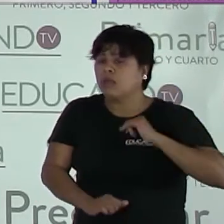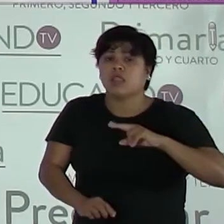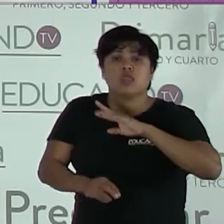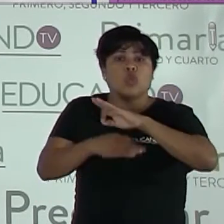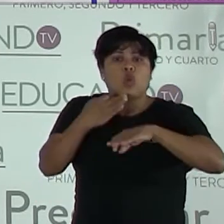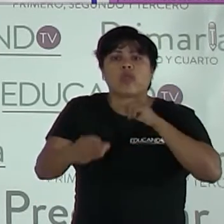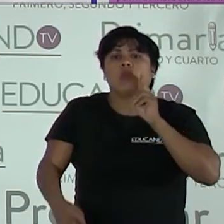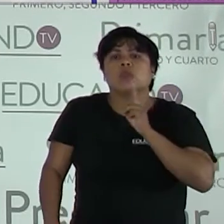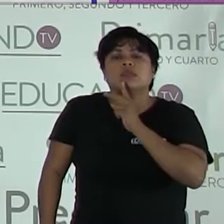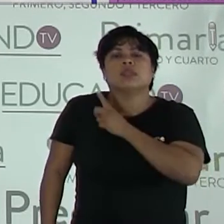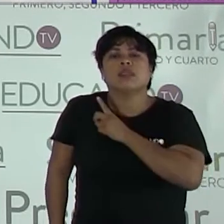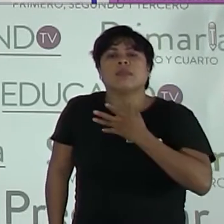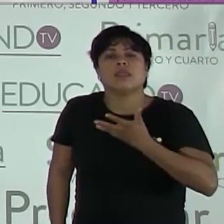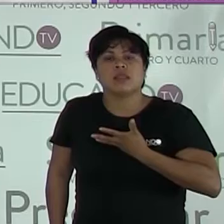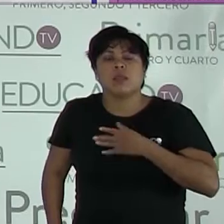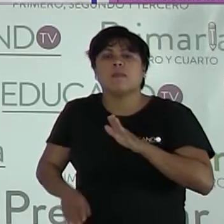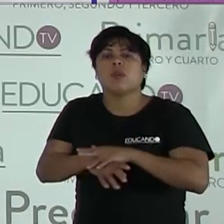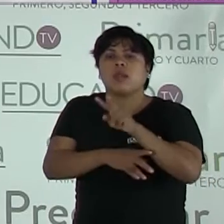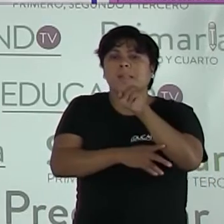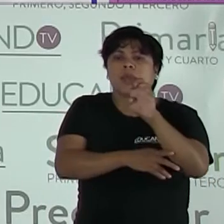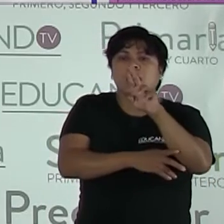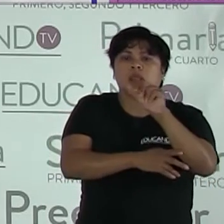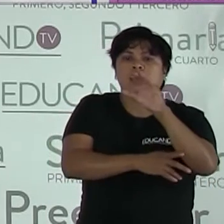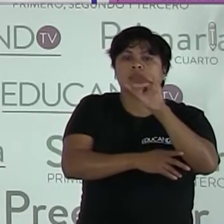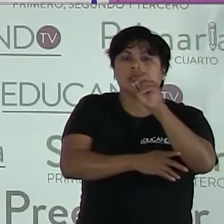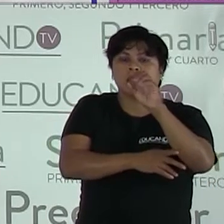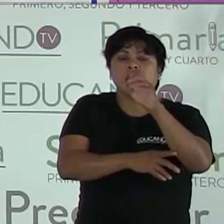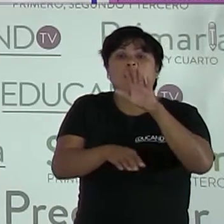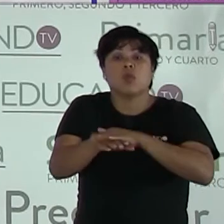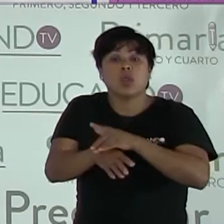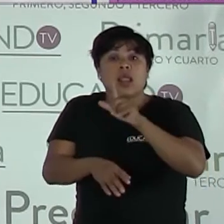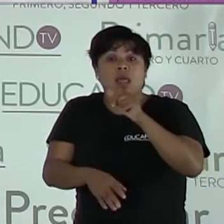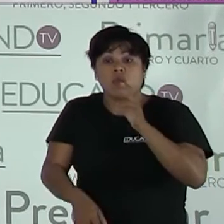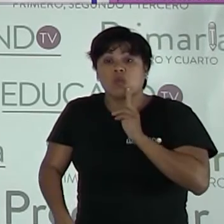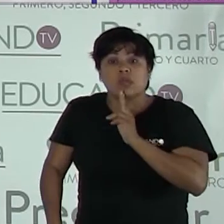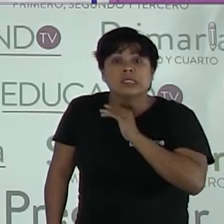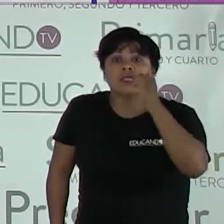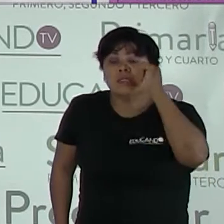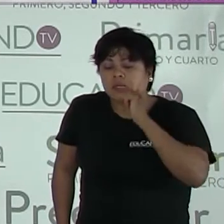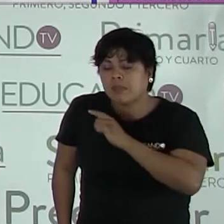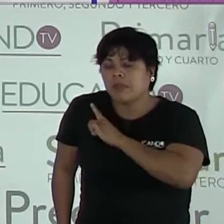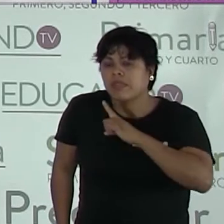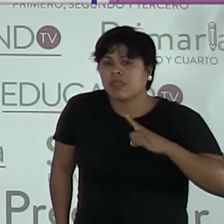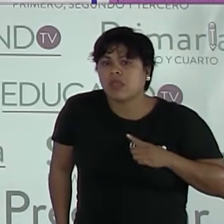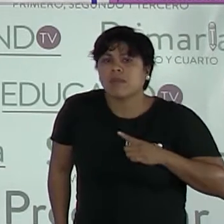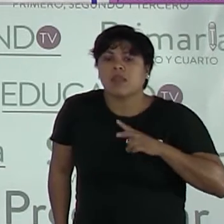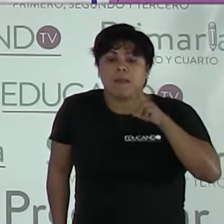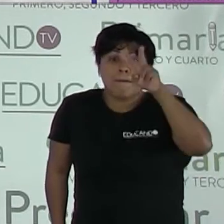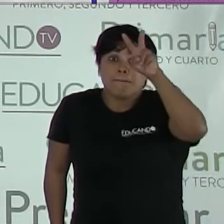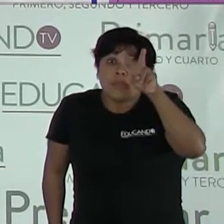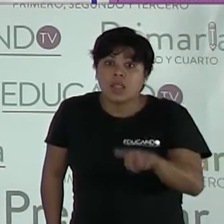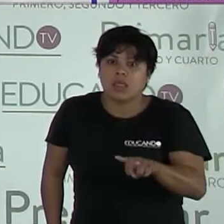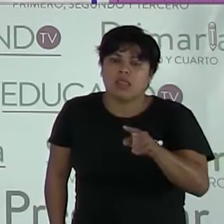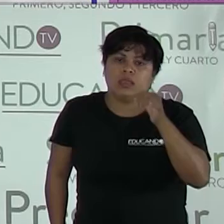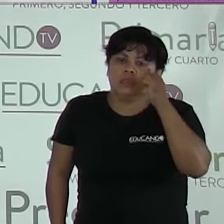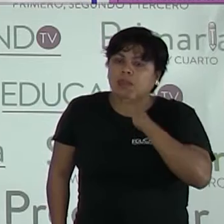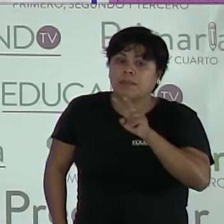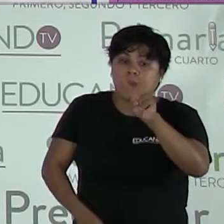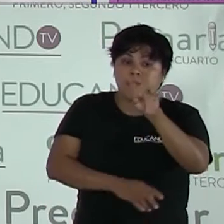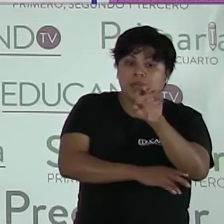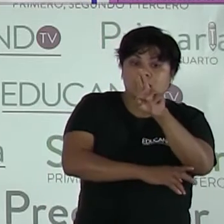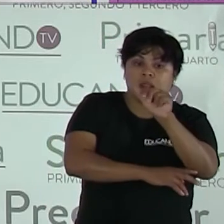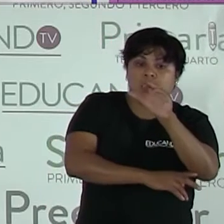tener. ¿Por qué veracidad? Porque la noticia siempre tiene que ser